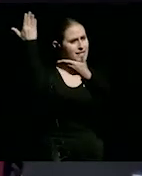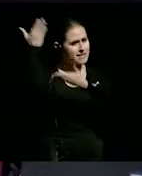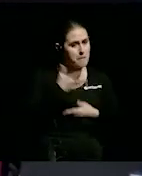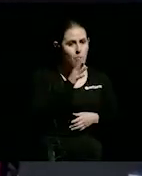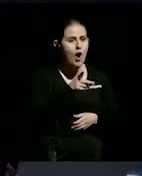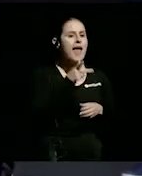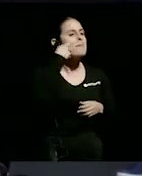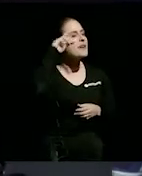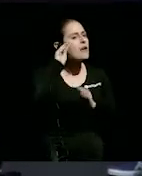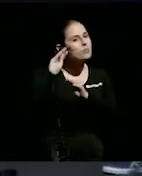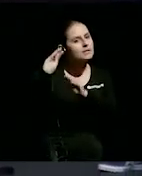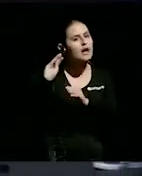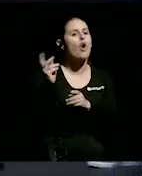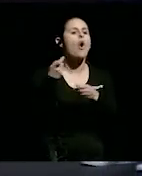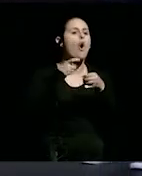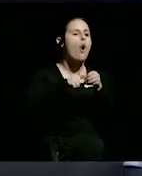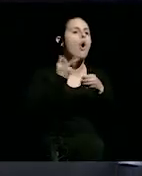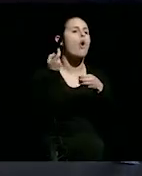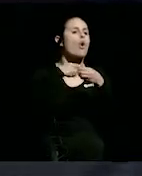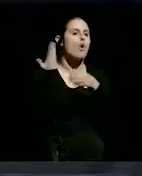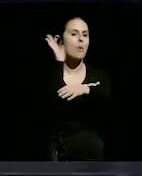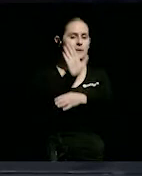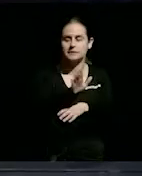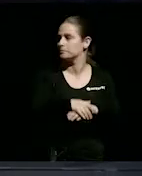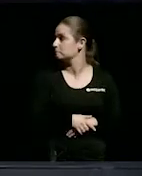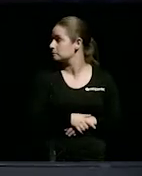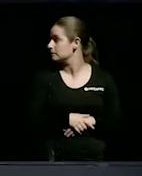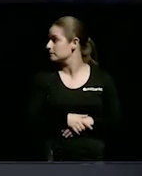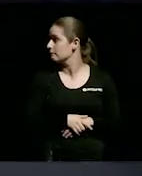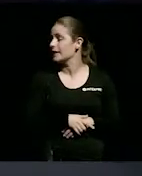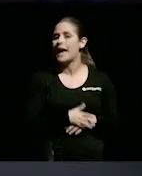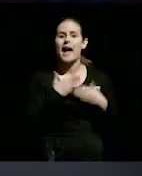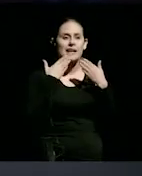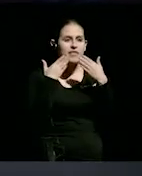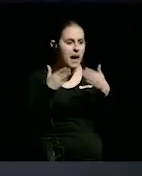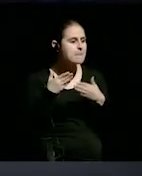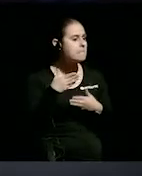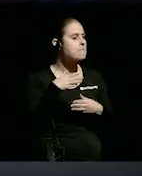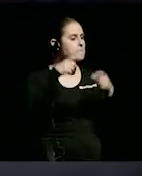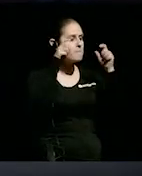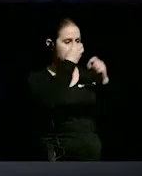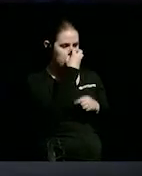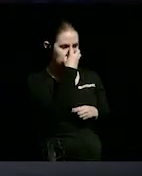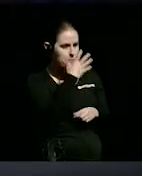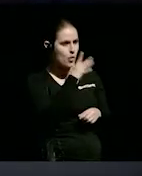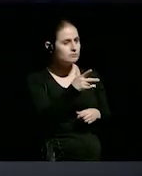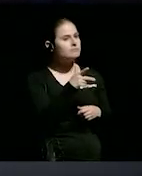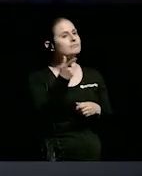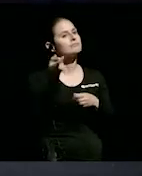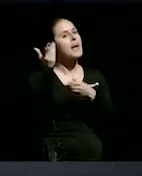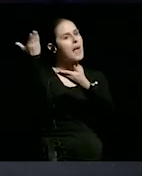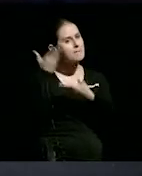antes se nos olvidó decir también muchísimas gracias a British Council por posibilitar que esta gente esté aquí. Nos queda mucho